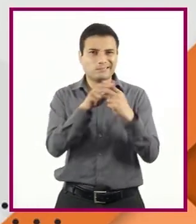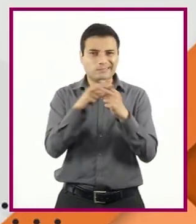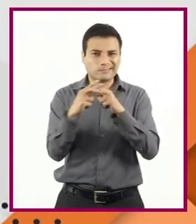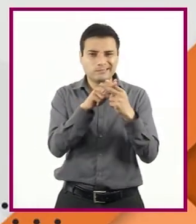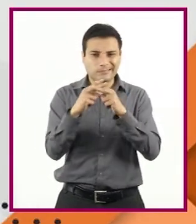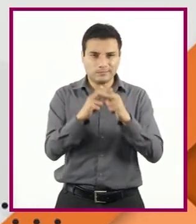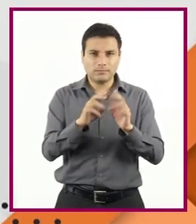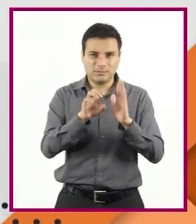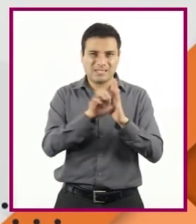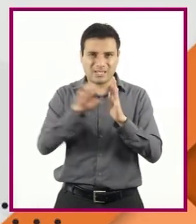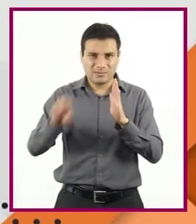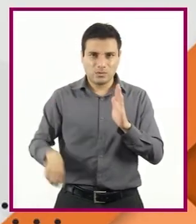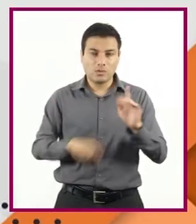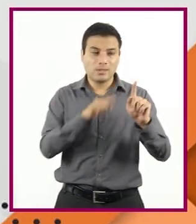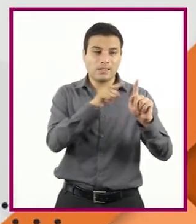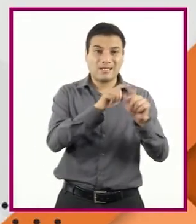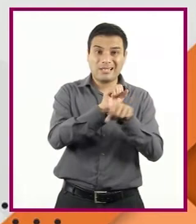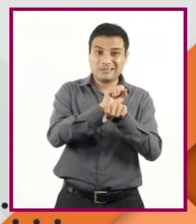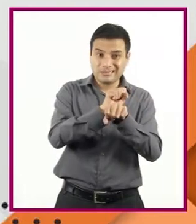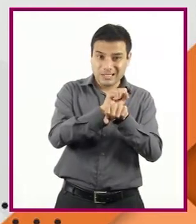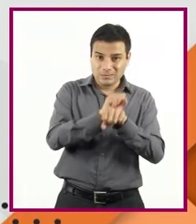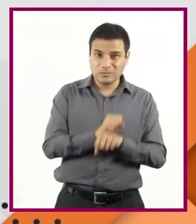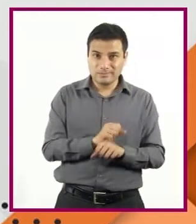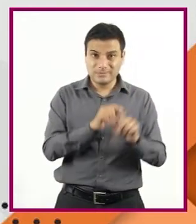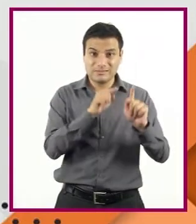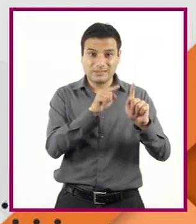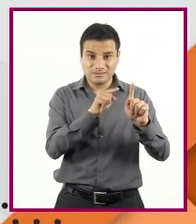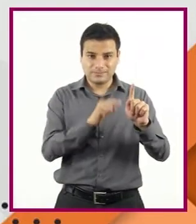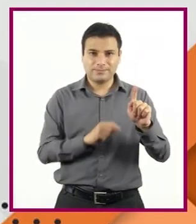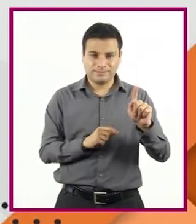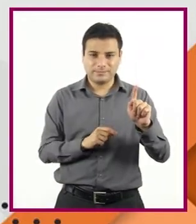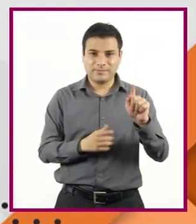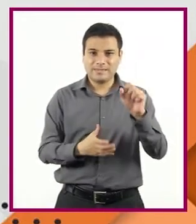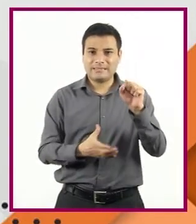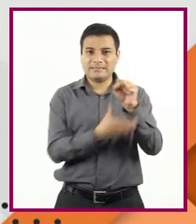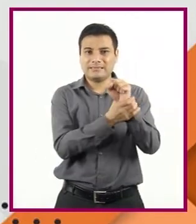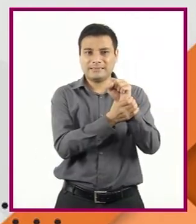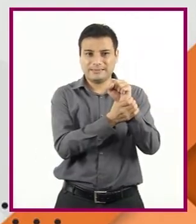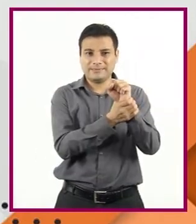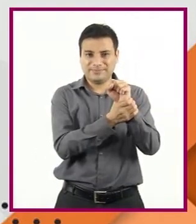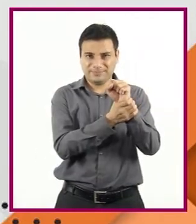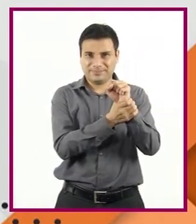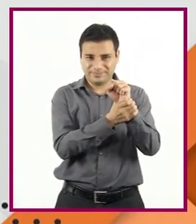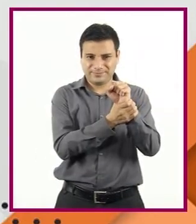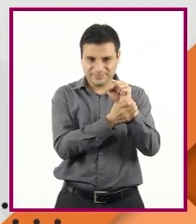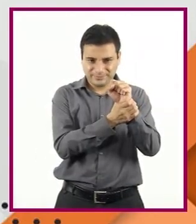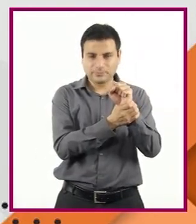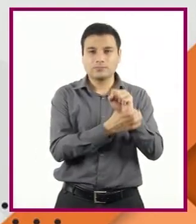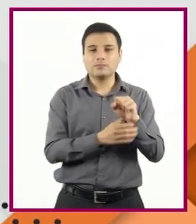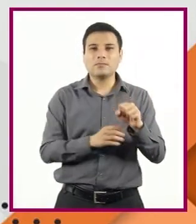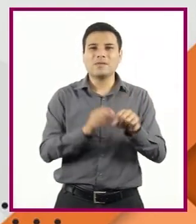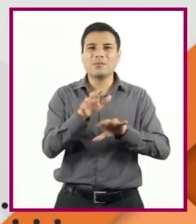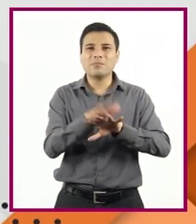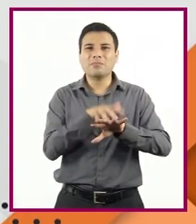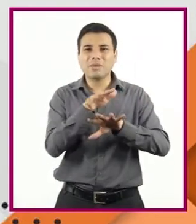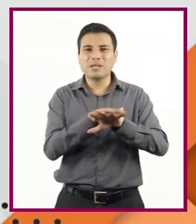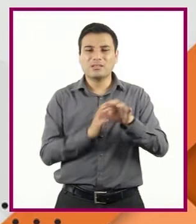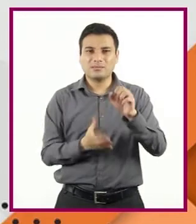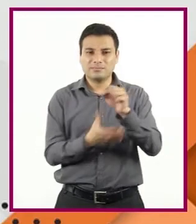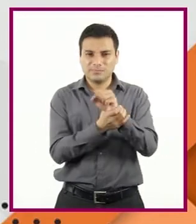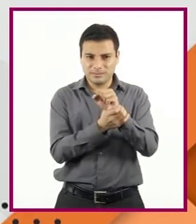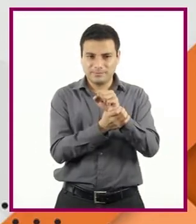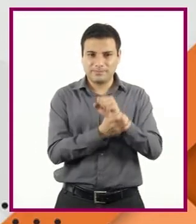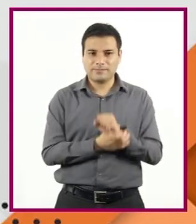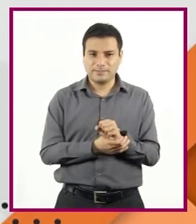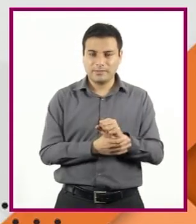un prisionero era amarrado y subido a un temalacatl, o plataforma circular, con solo una piedra